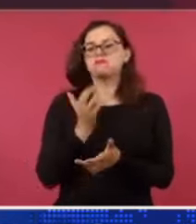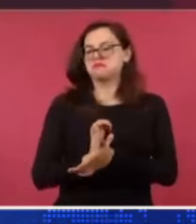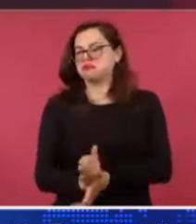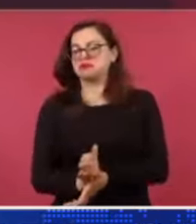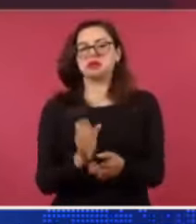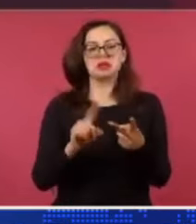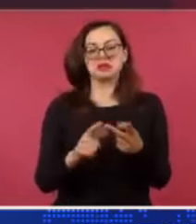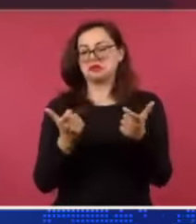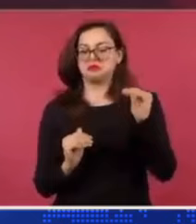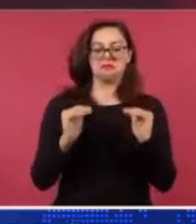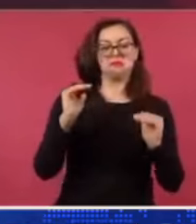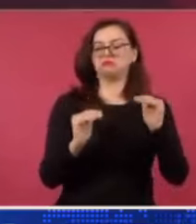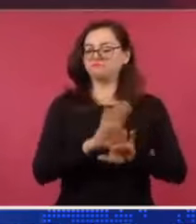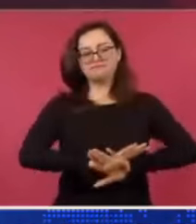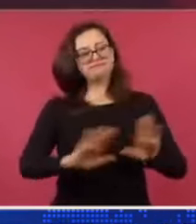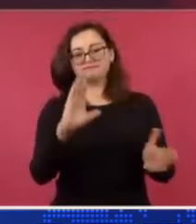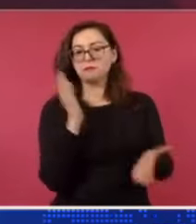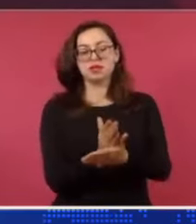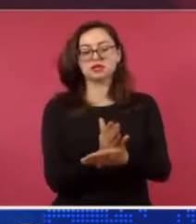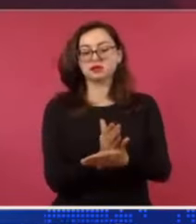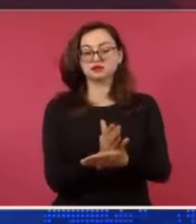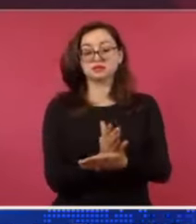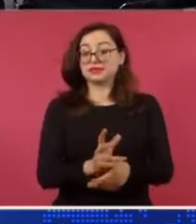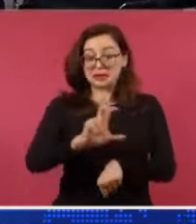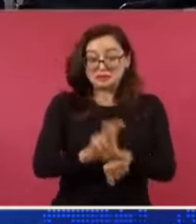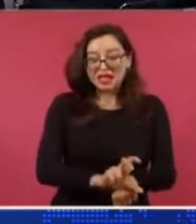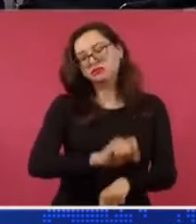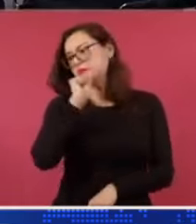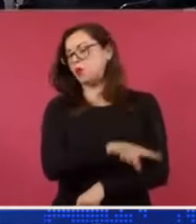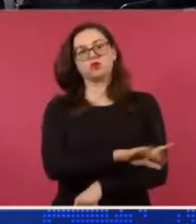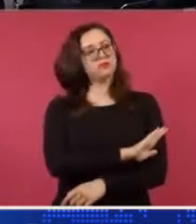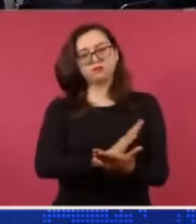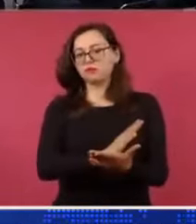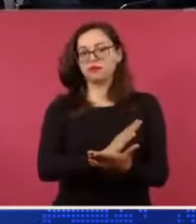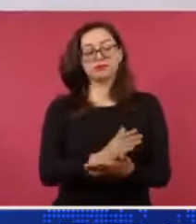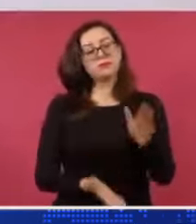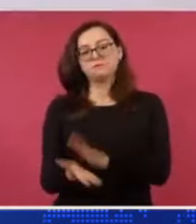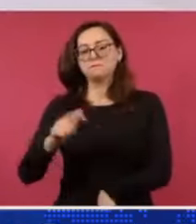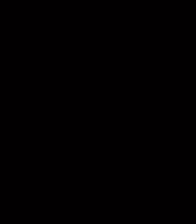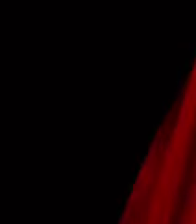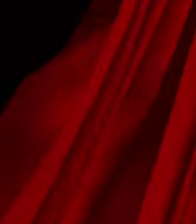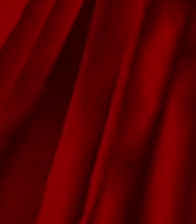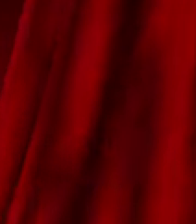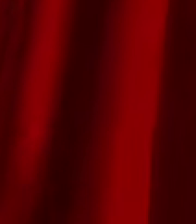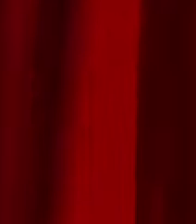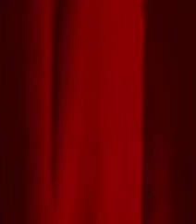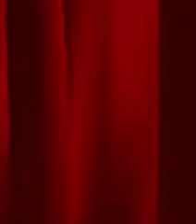en nuestro país. Ni machismo. Y vámonos a desayunar.